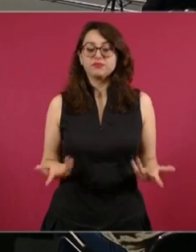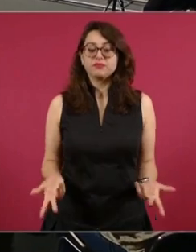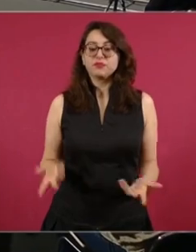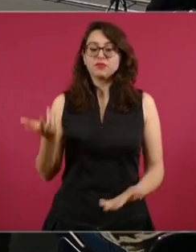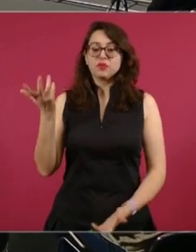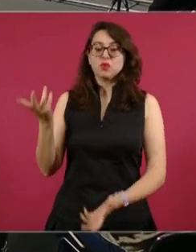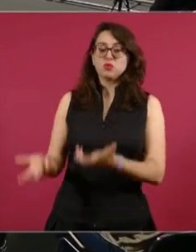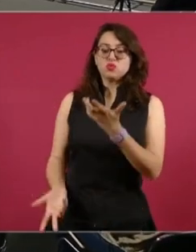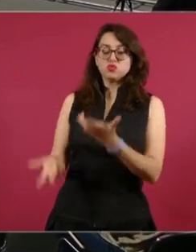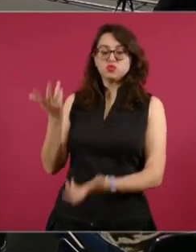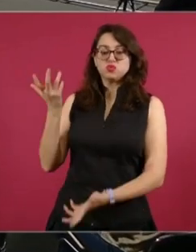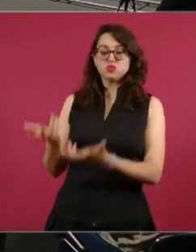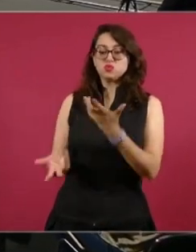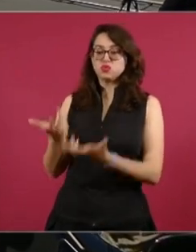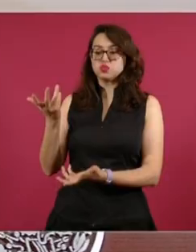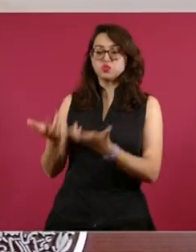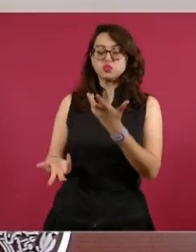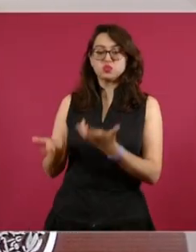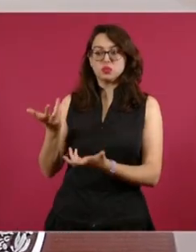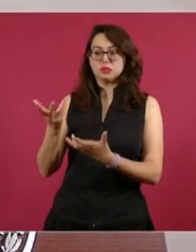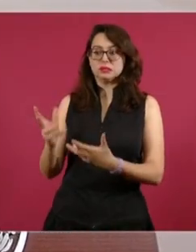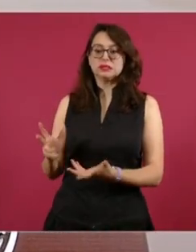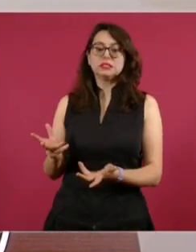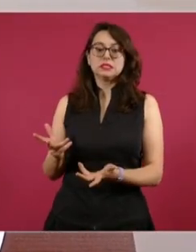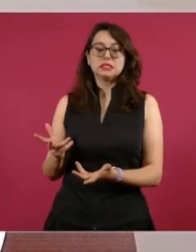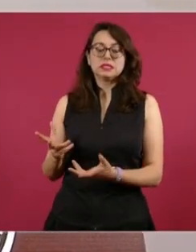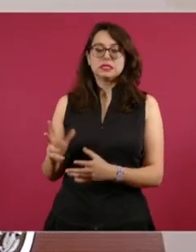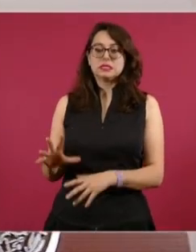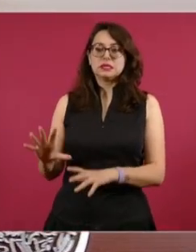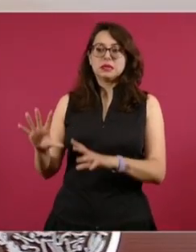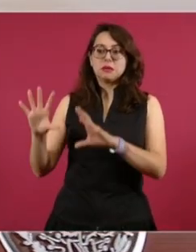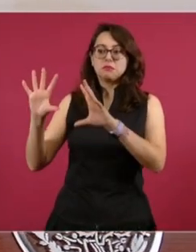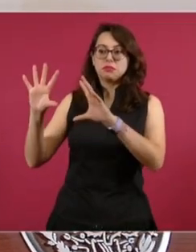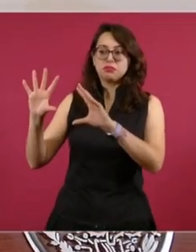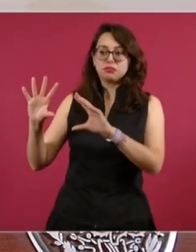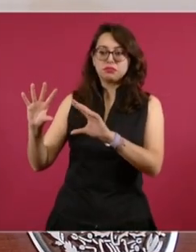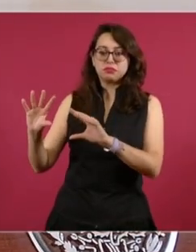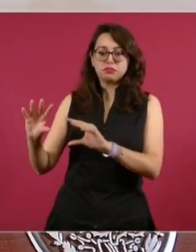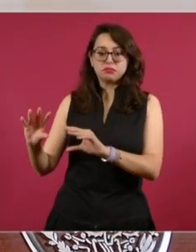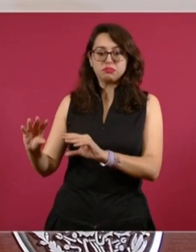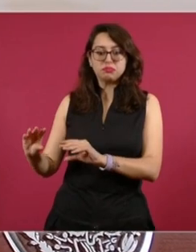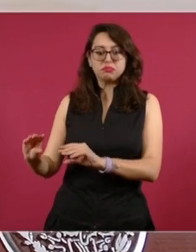apagar los incendios. ¿No tienes el reporte de hoy?